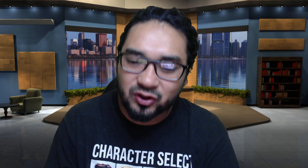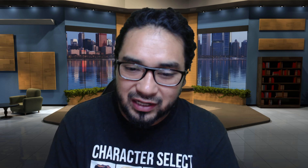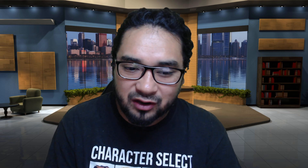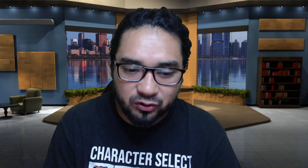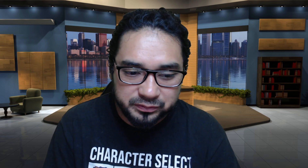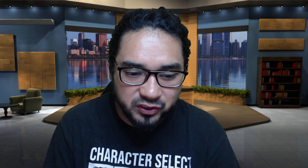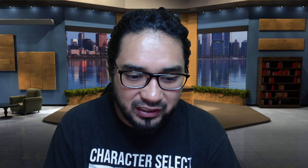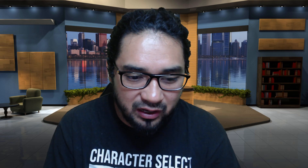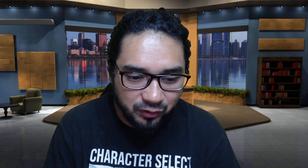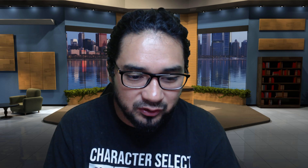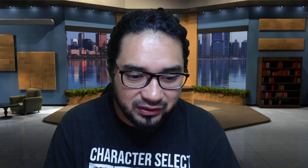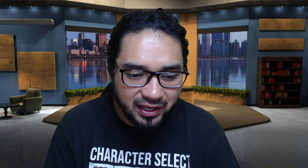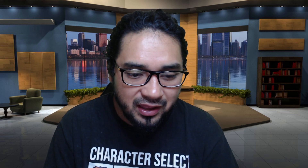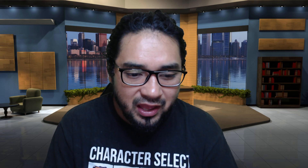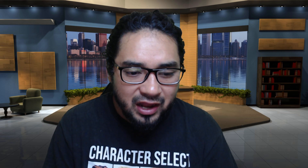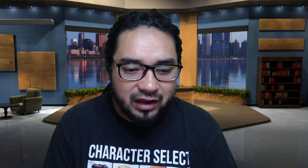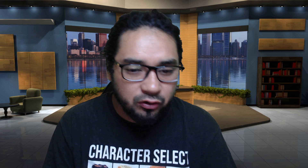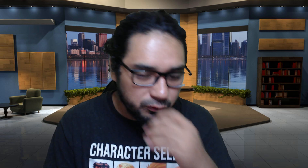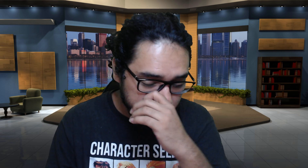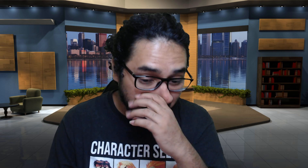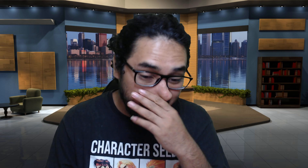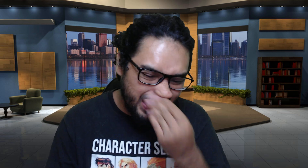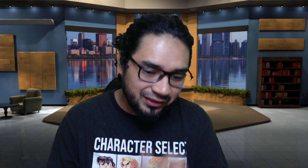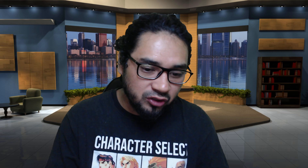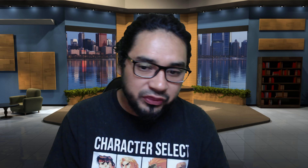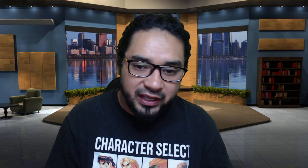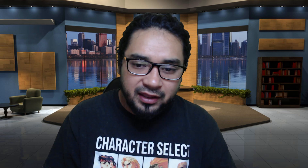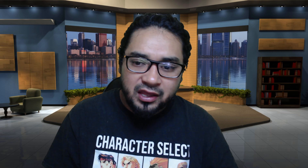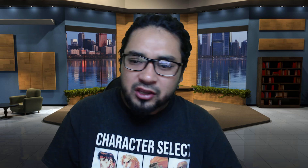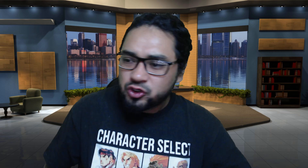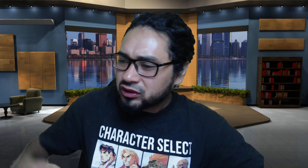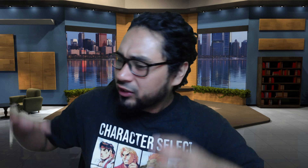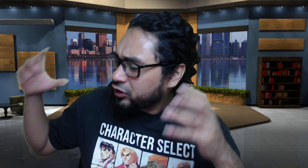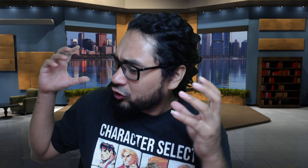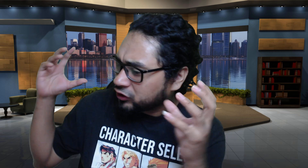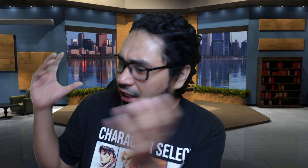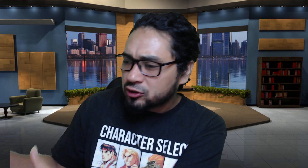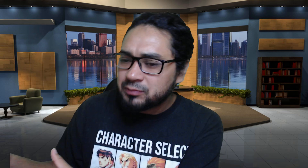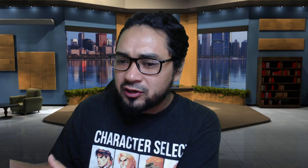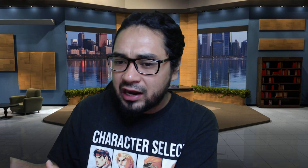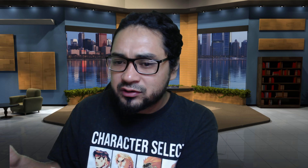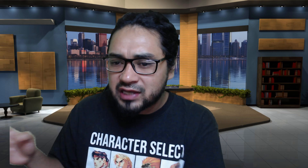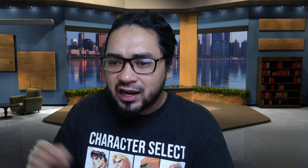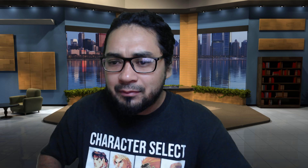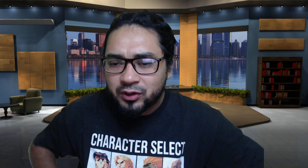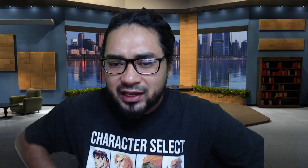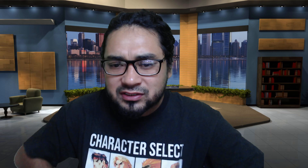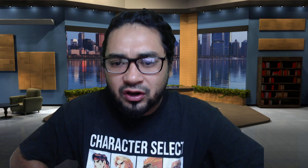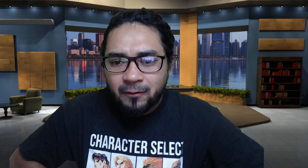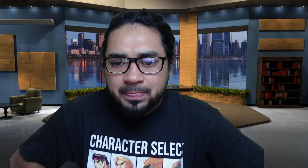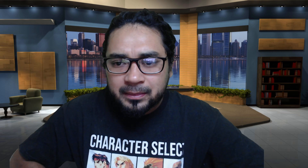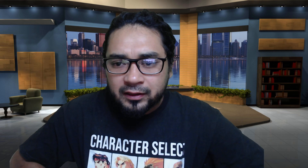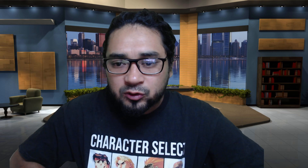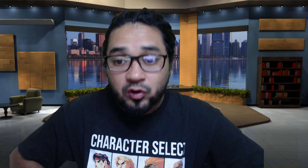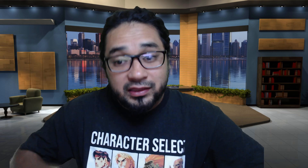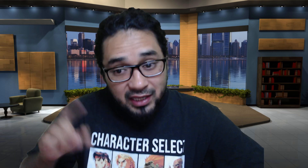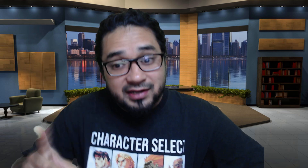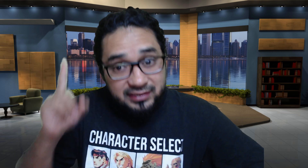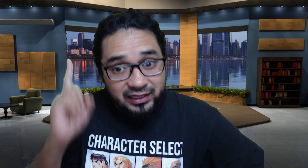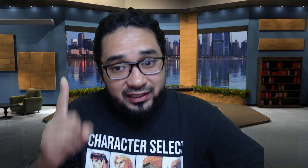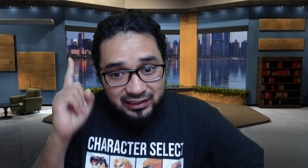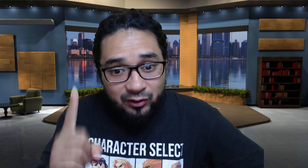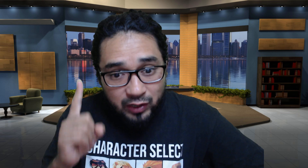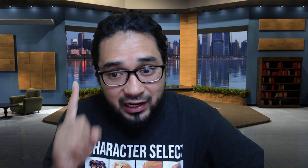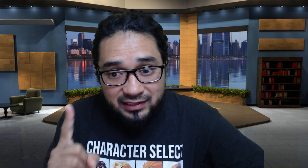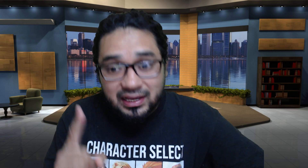monumento de la corrupción de la cuatro t la corrupción en donde yo te doy contratos millonarios Y a cambio de eso tú